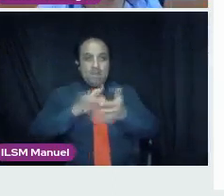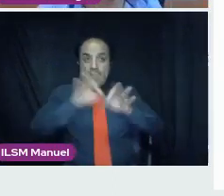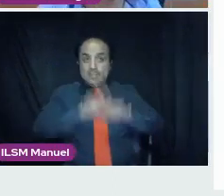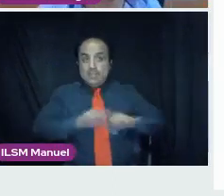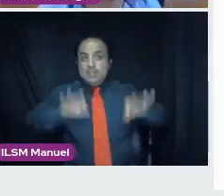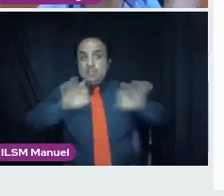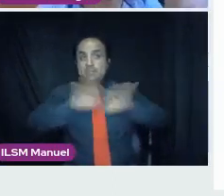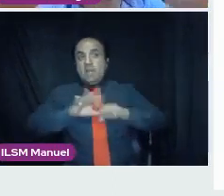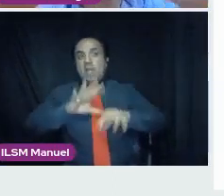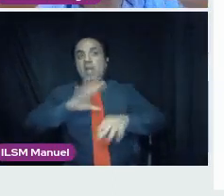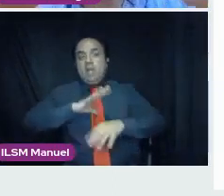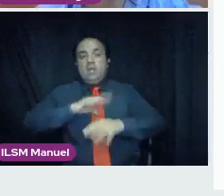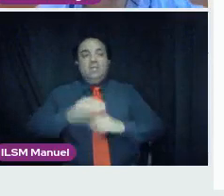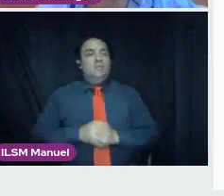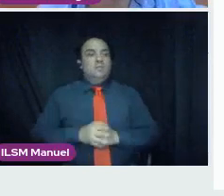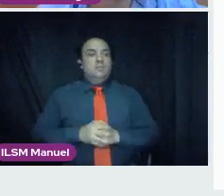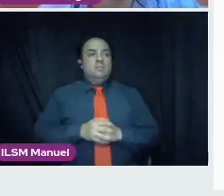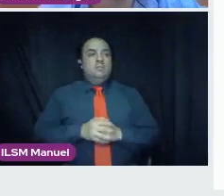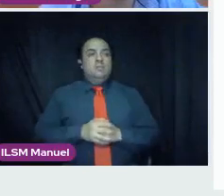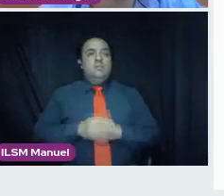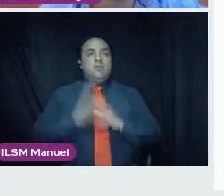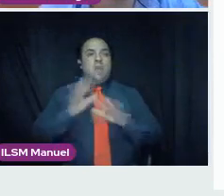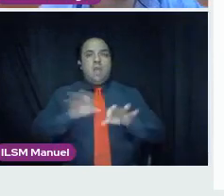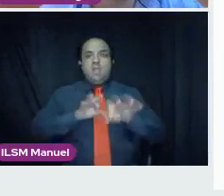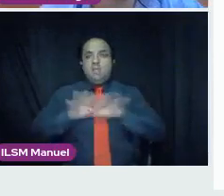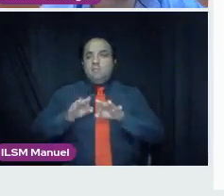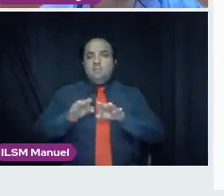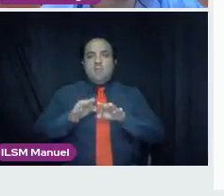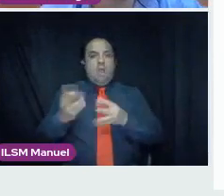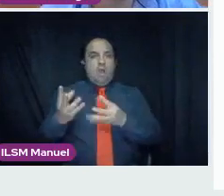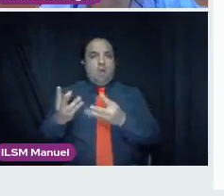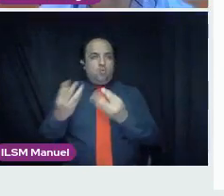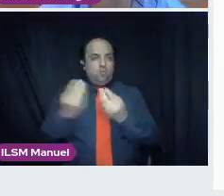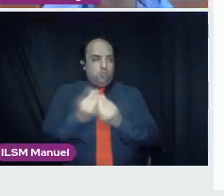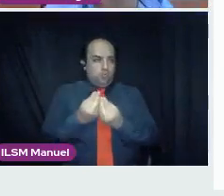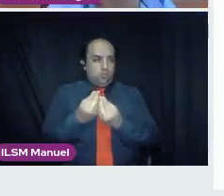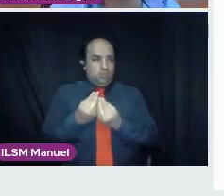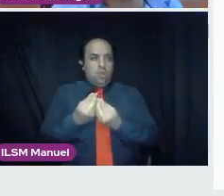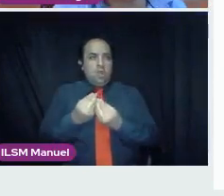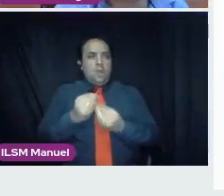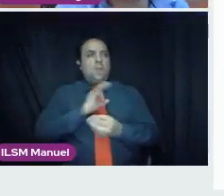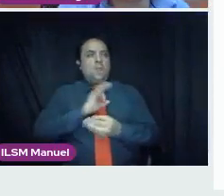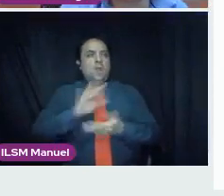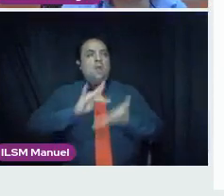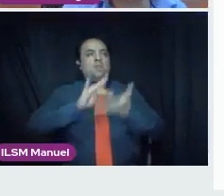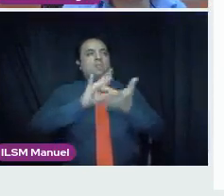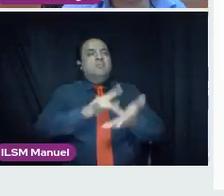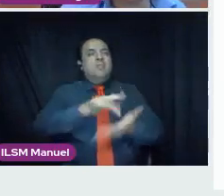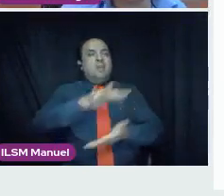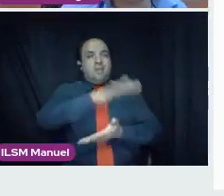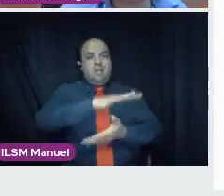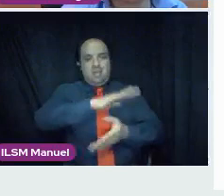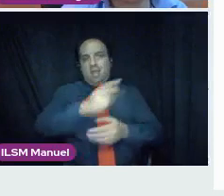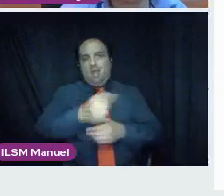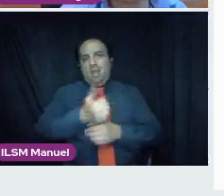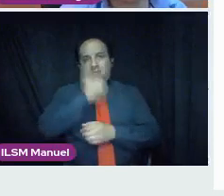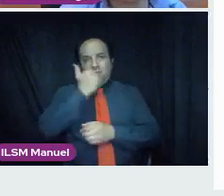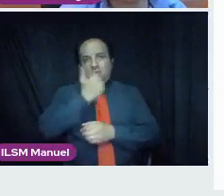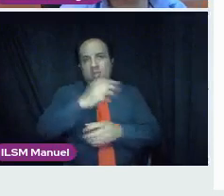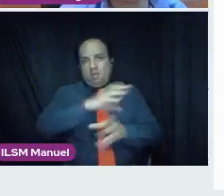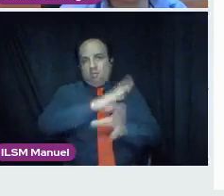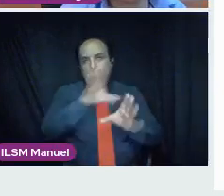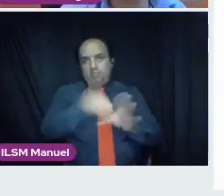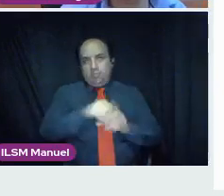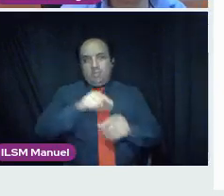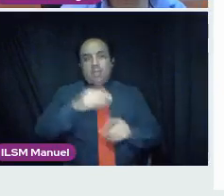¿no? Ya que cuando se trabaja junto, bueno, pues puede proporcionar un apoyo más completo al estudiante, que de alguna forma es lo que se busca, ¿no?